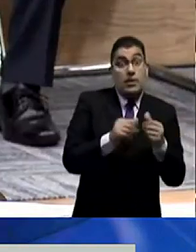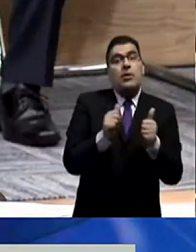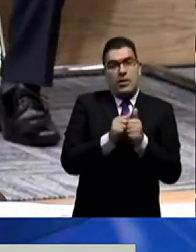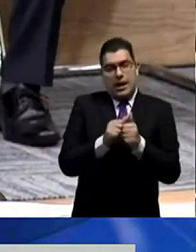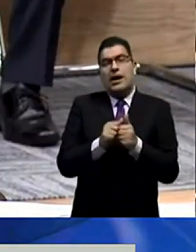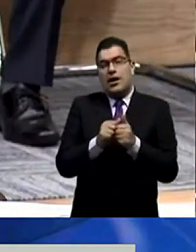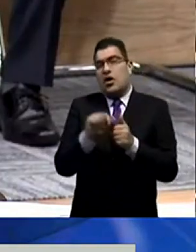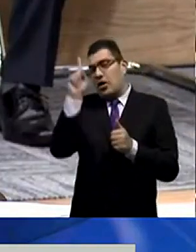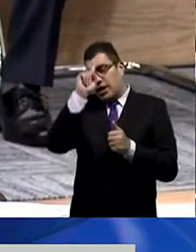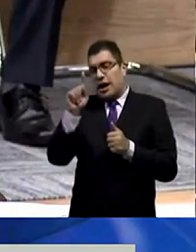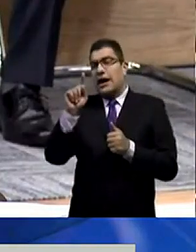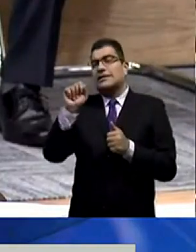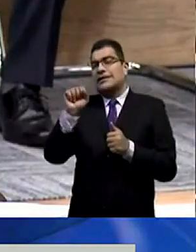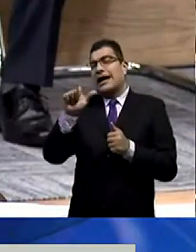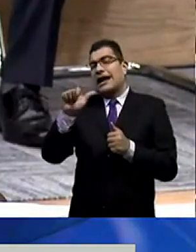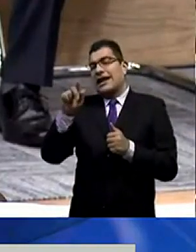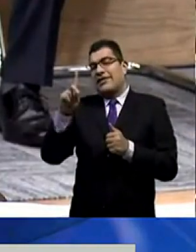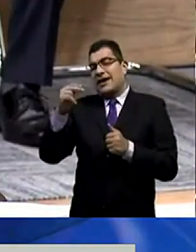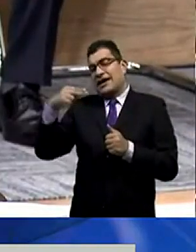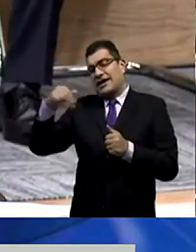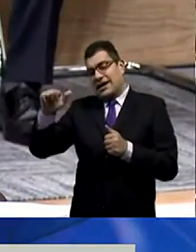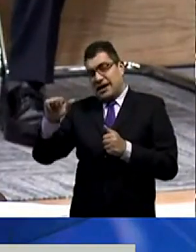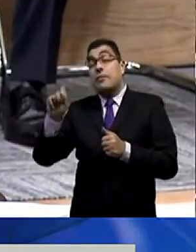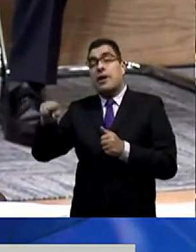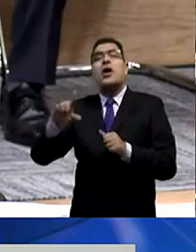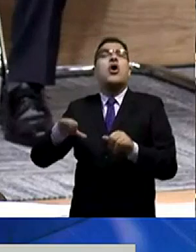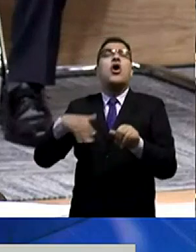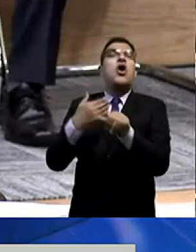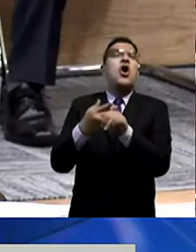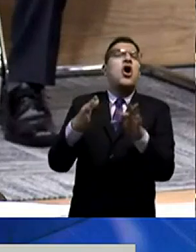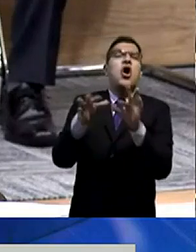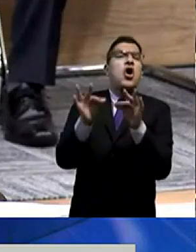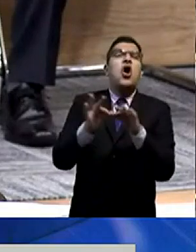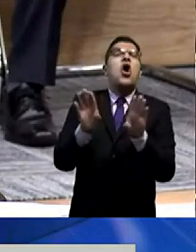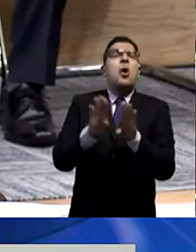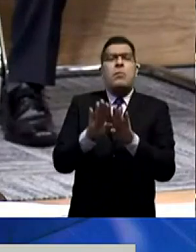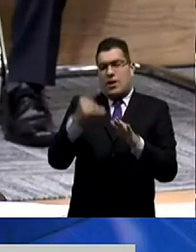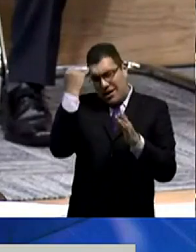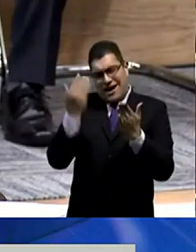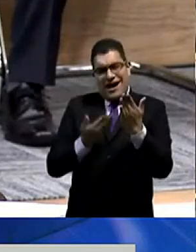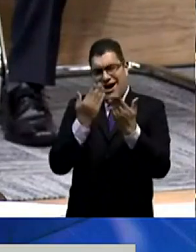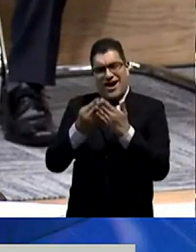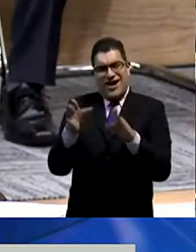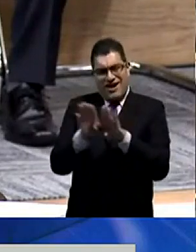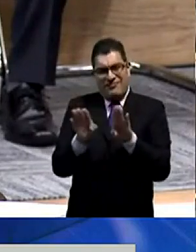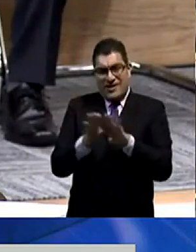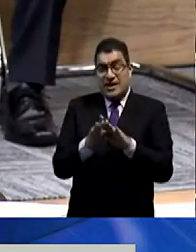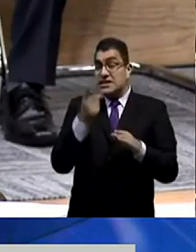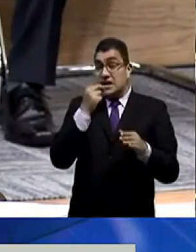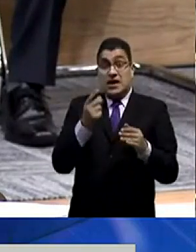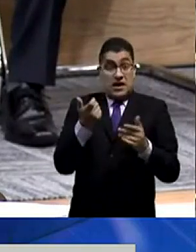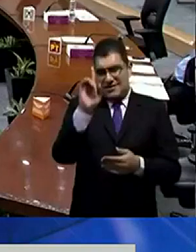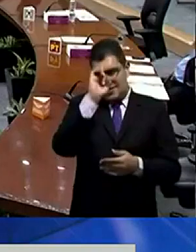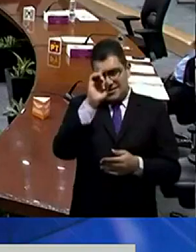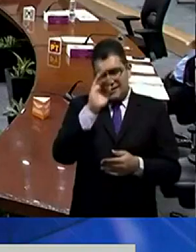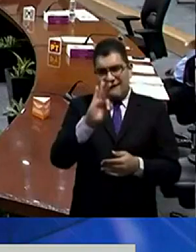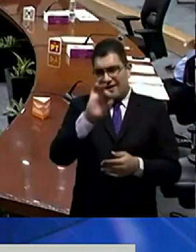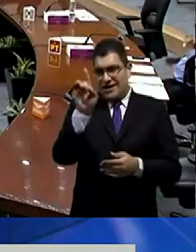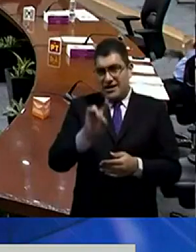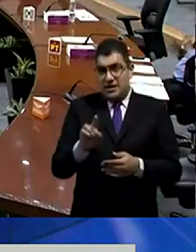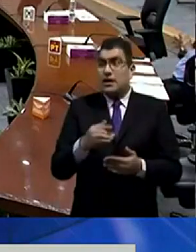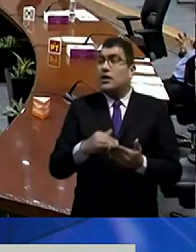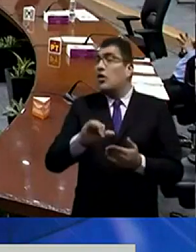de poner a uno, dos, tres consejeros electorales, con tal de, pues no sé,